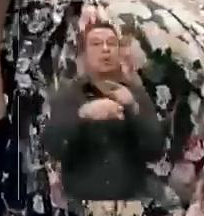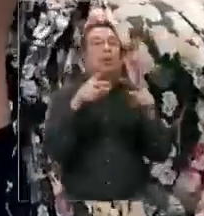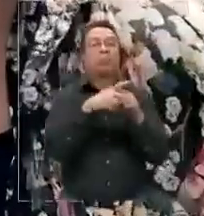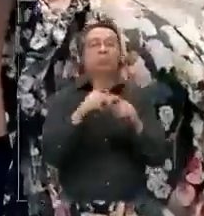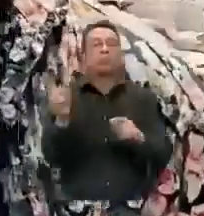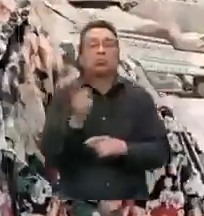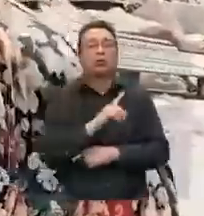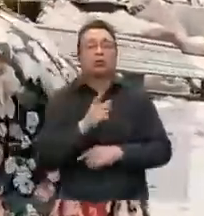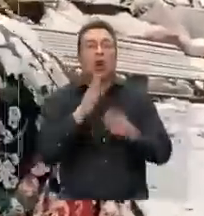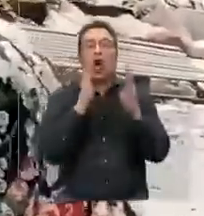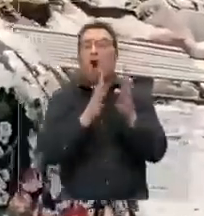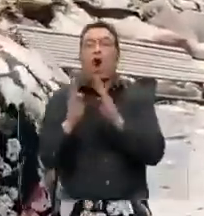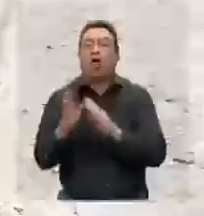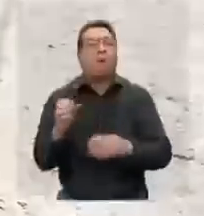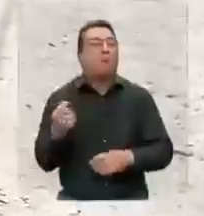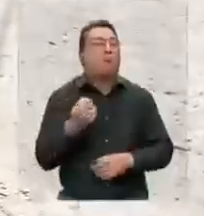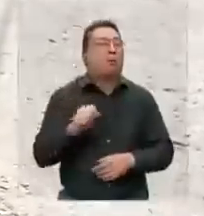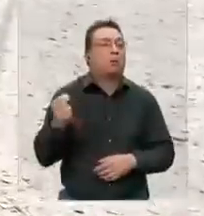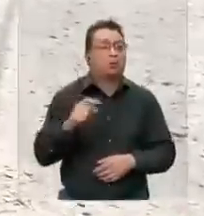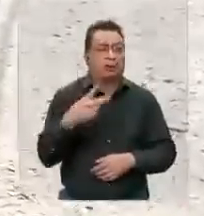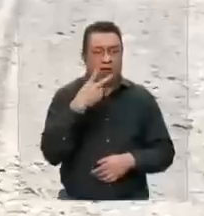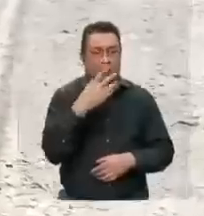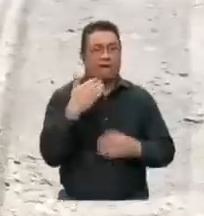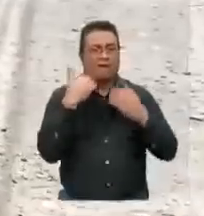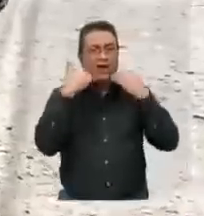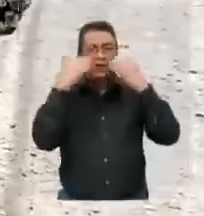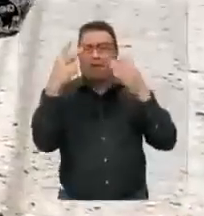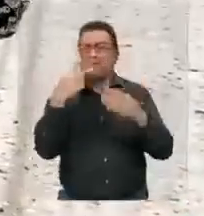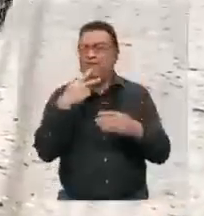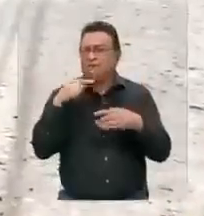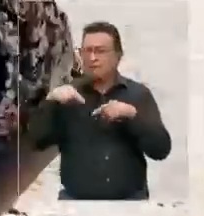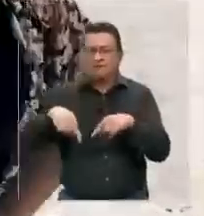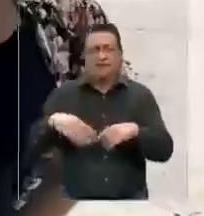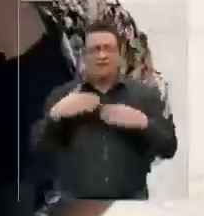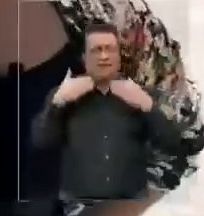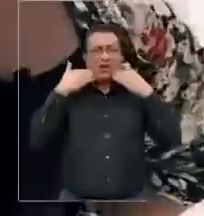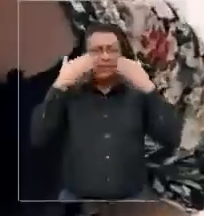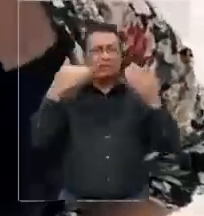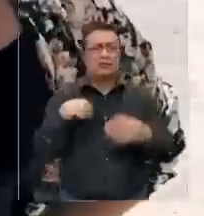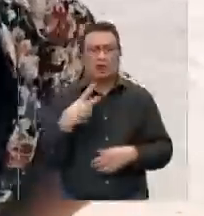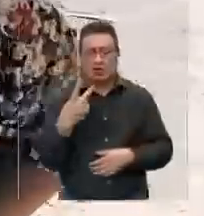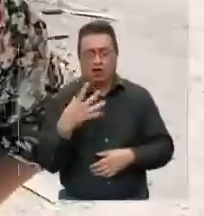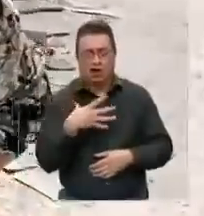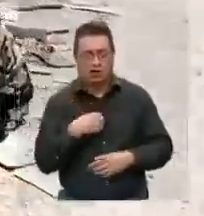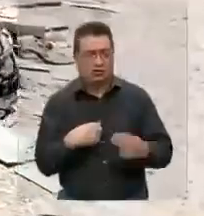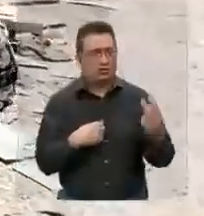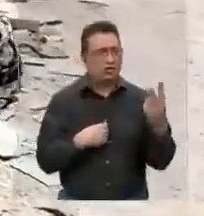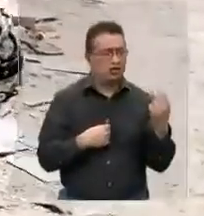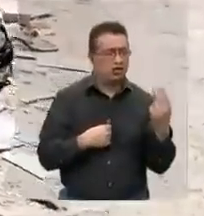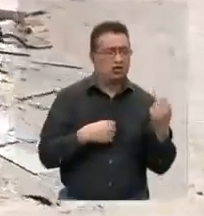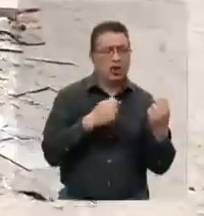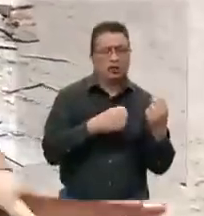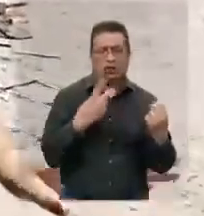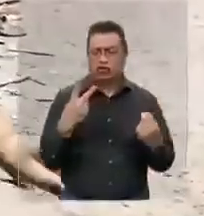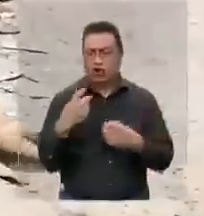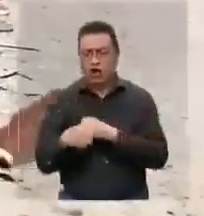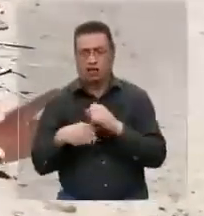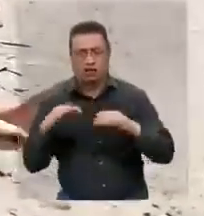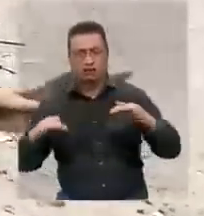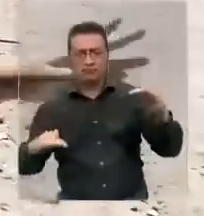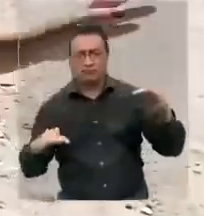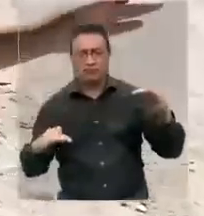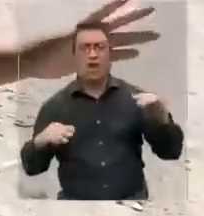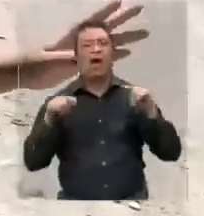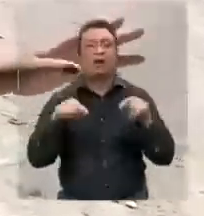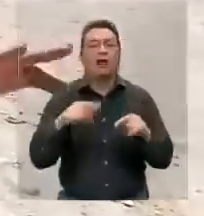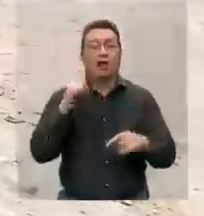que venga y ponga orden en esto. A mí me da vergüenza vivir aquí por lo mismo. Tengo dos niñas, una de 12 y una de 2 años. Nosotros pasamos todo el